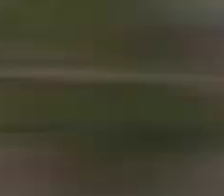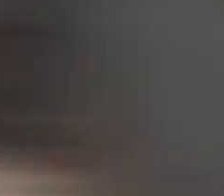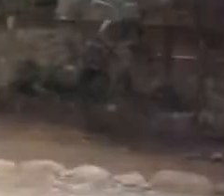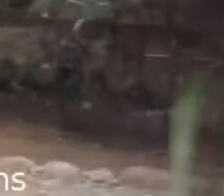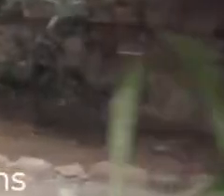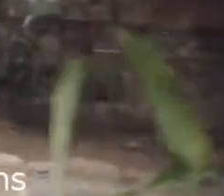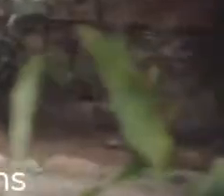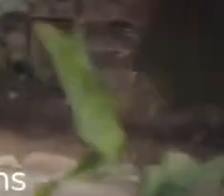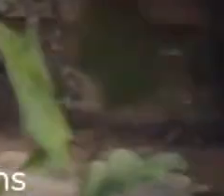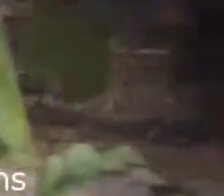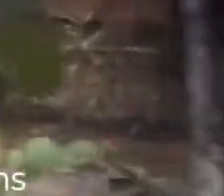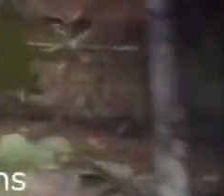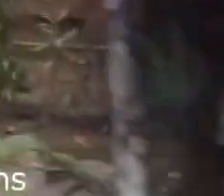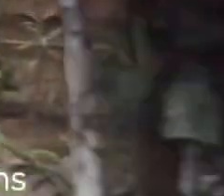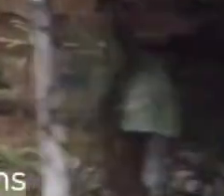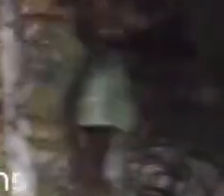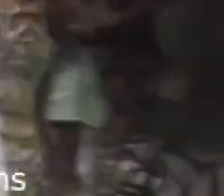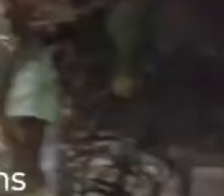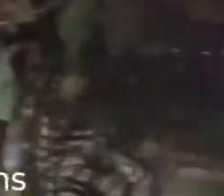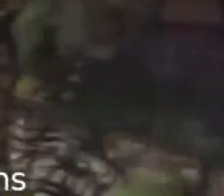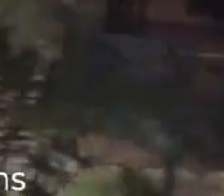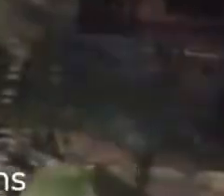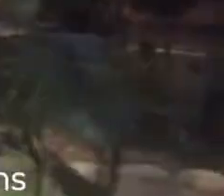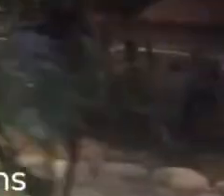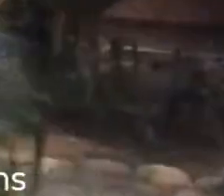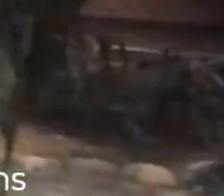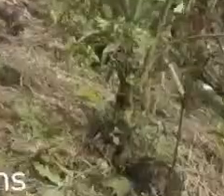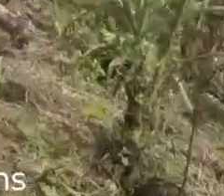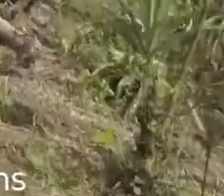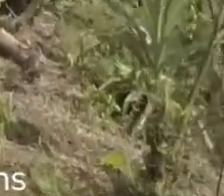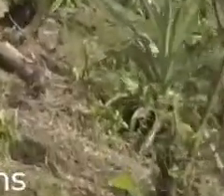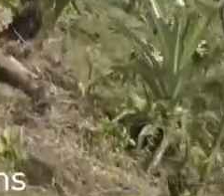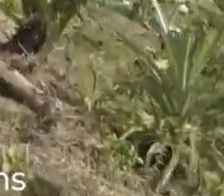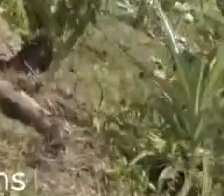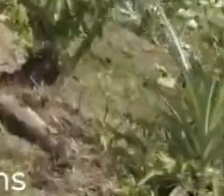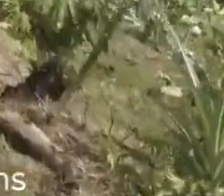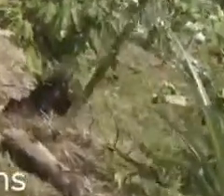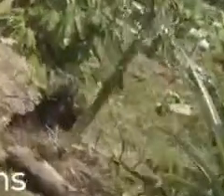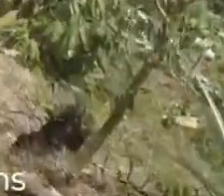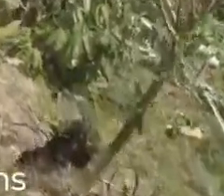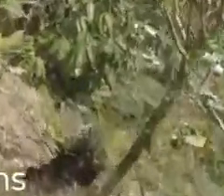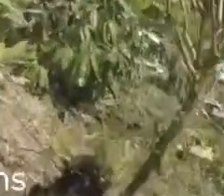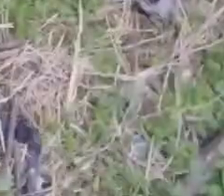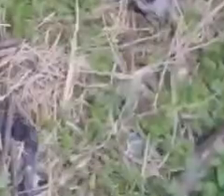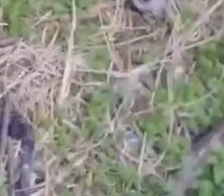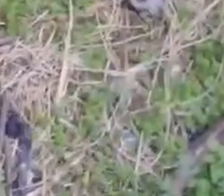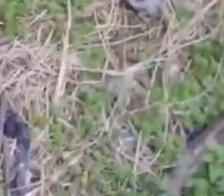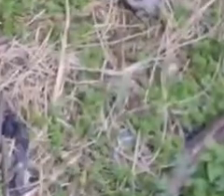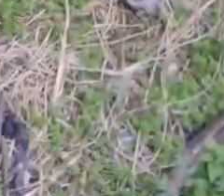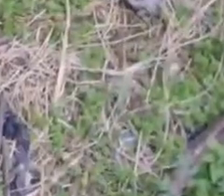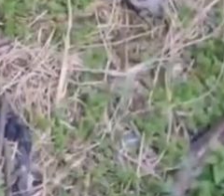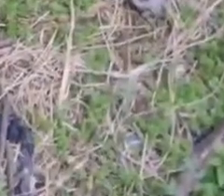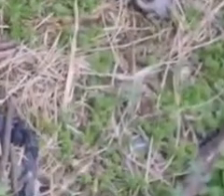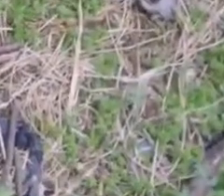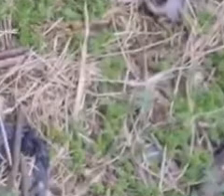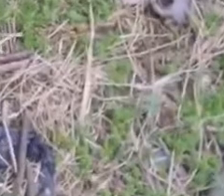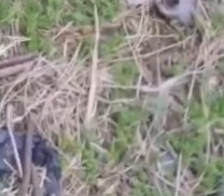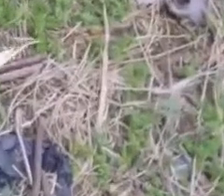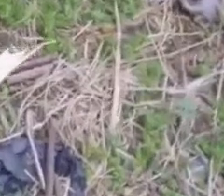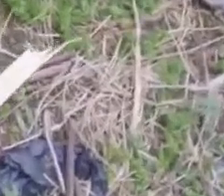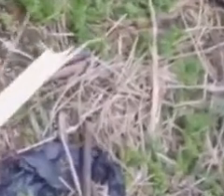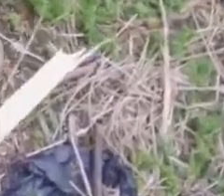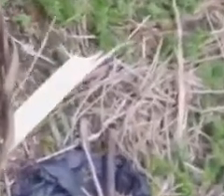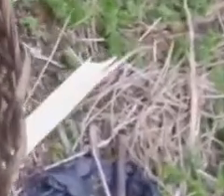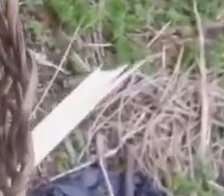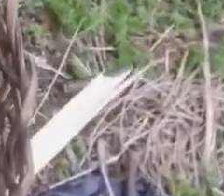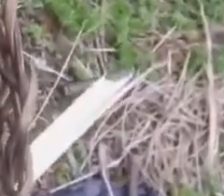Ecuador. Estos centros poblados son el hogar de diversas organizaciones de productores, quienes sustentan su economía en